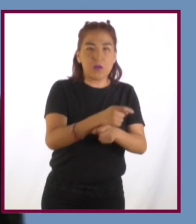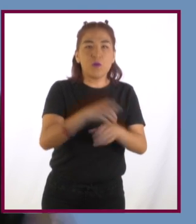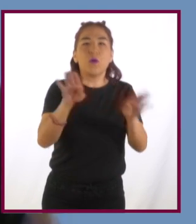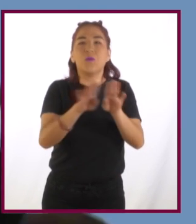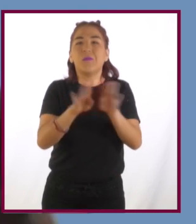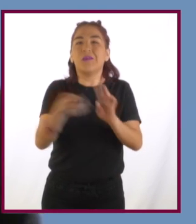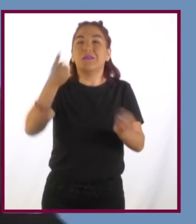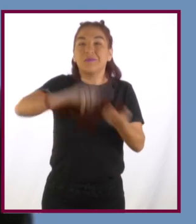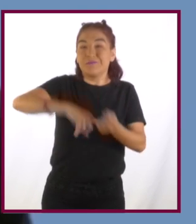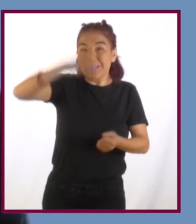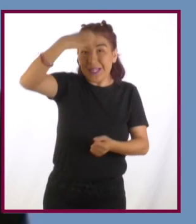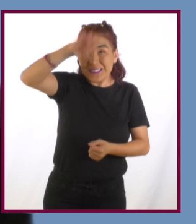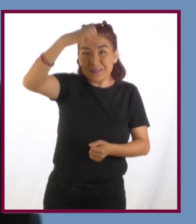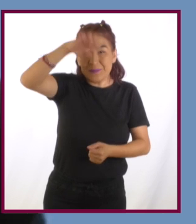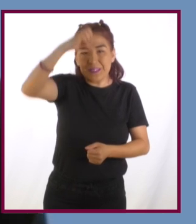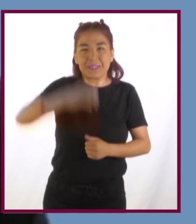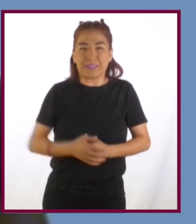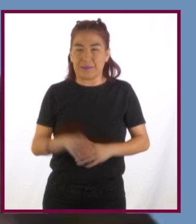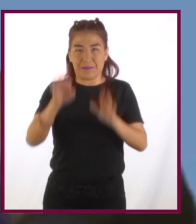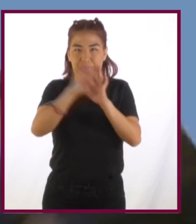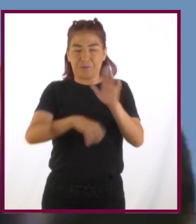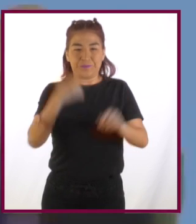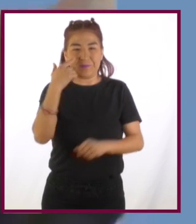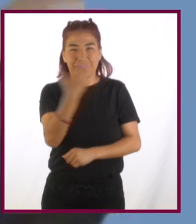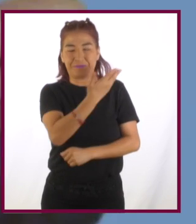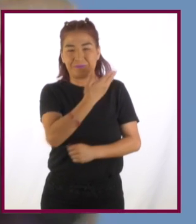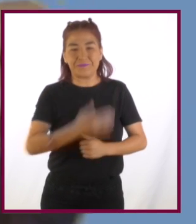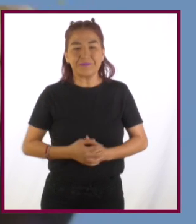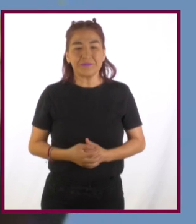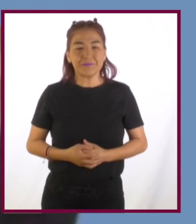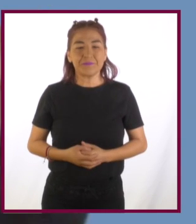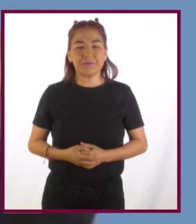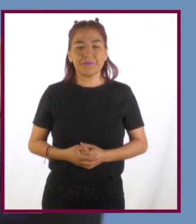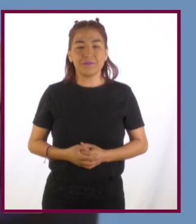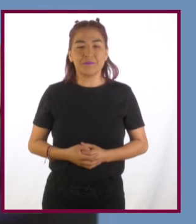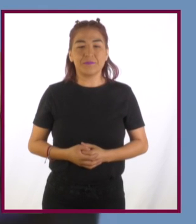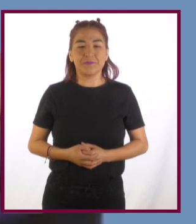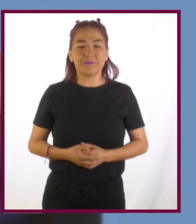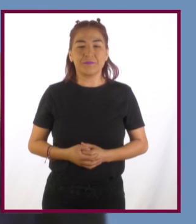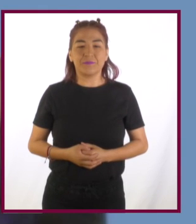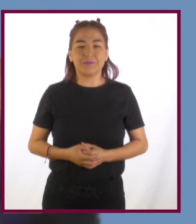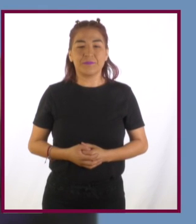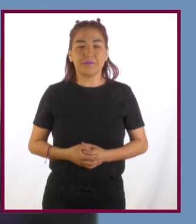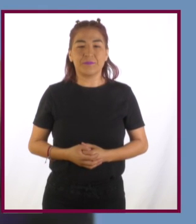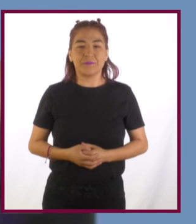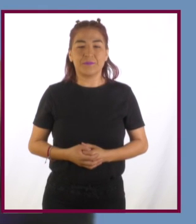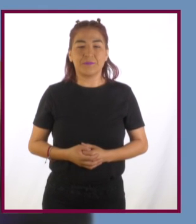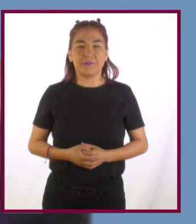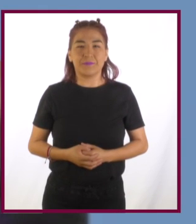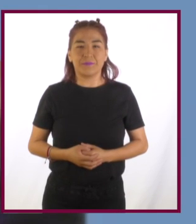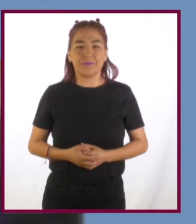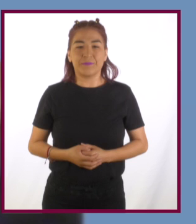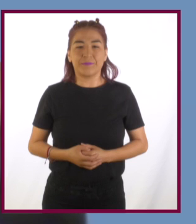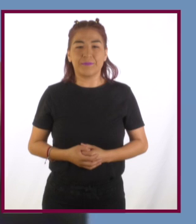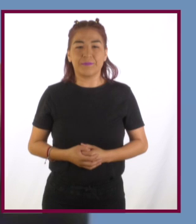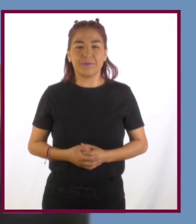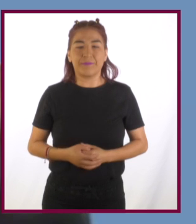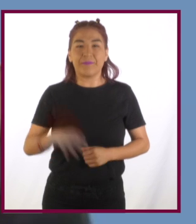Uno sería la experiencia. Aquí tengo mi resorte. Si yo jalo al